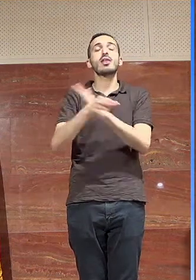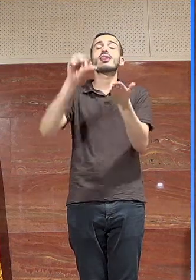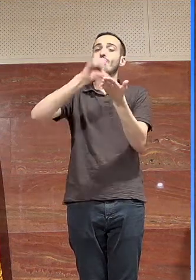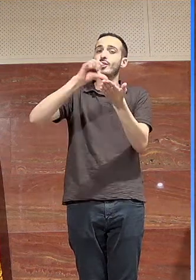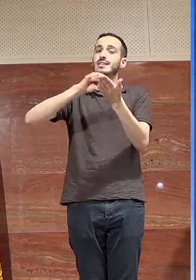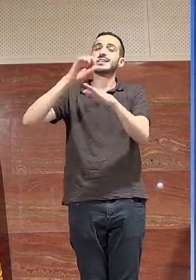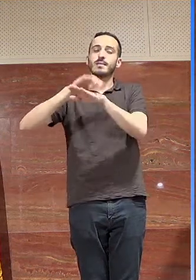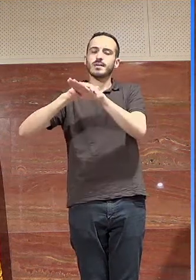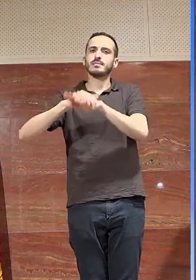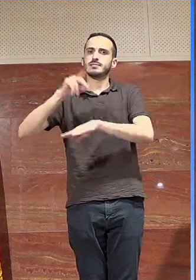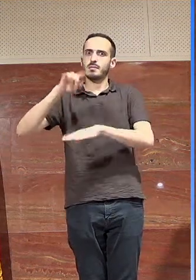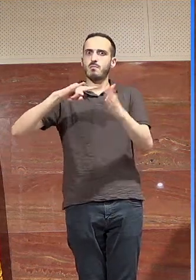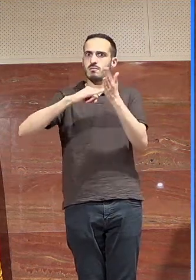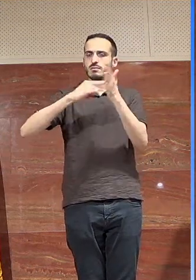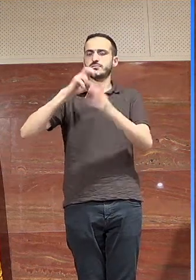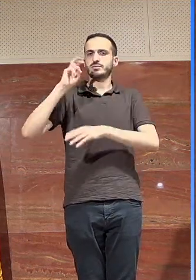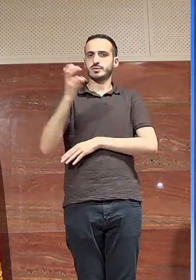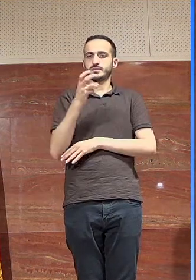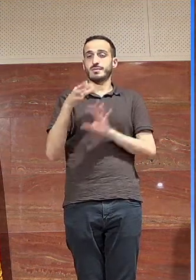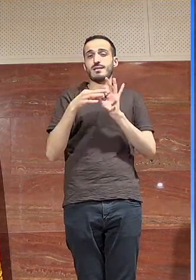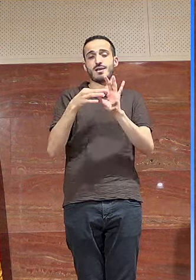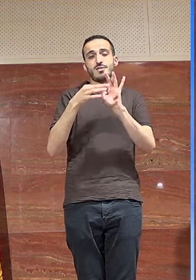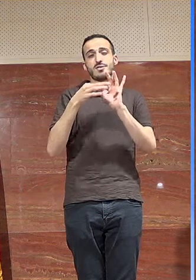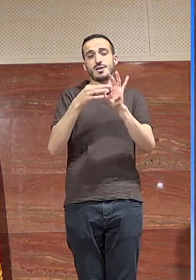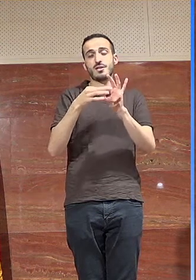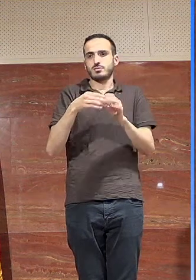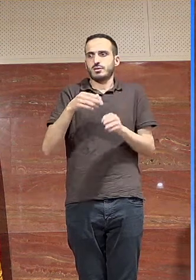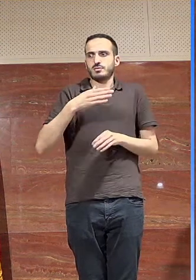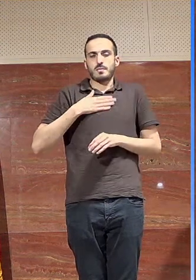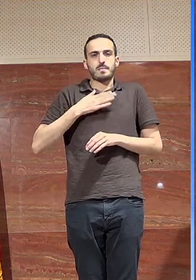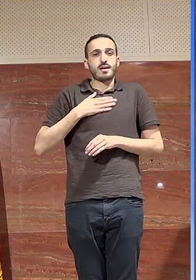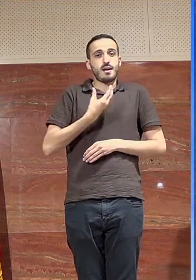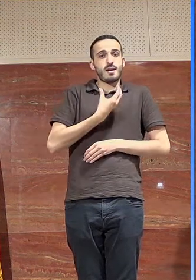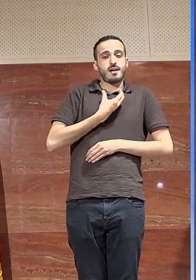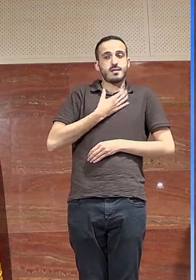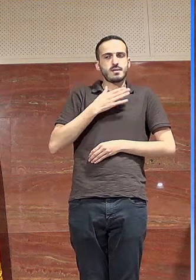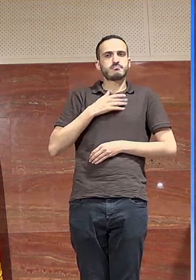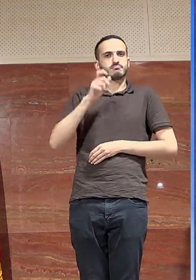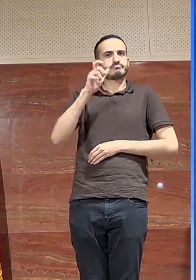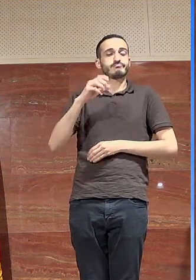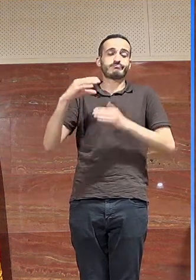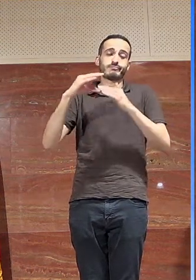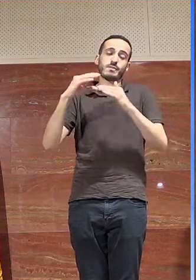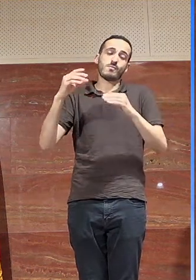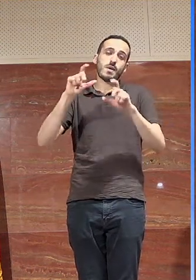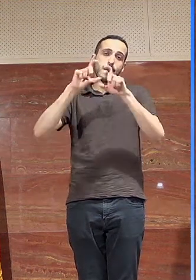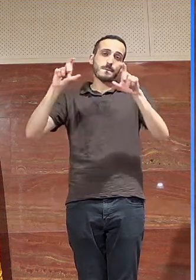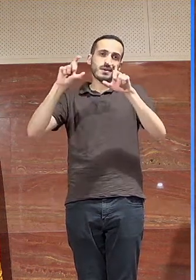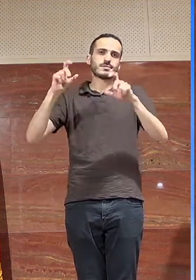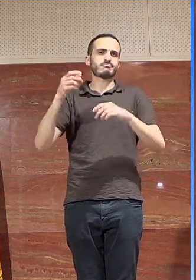amigables, sobre todo con los mayores, llamando continuamente a la puerta de mi ayuntamiento. Entonces, no sé muy bien en cuál apuntarme,